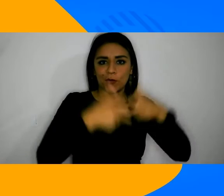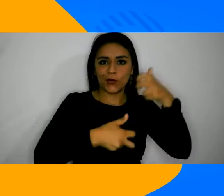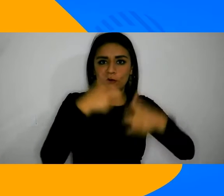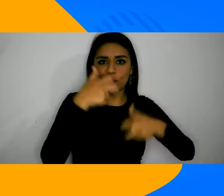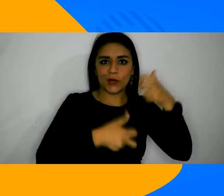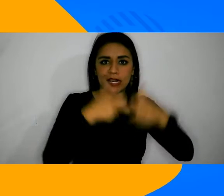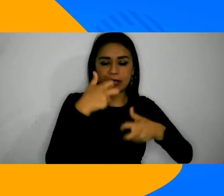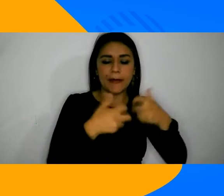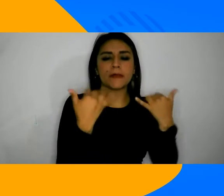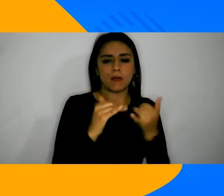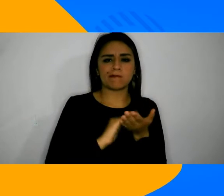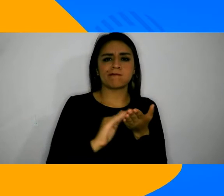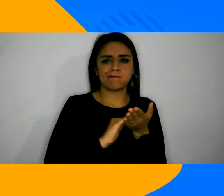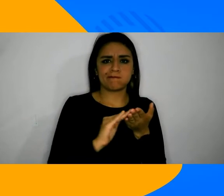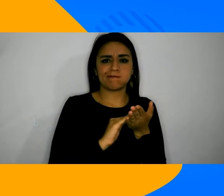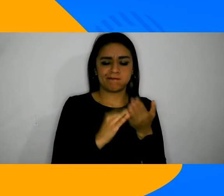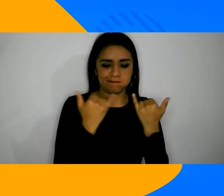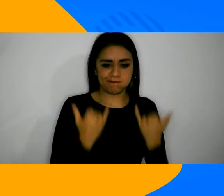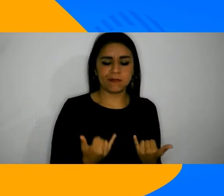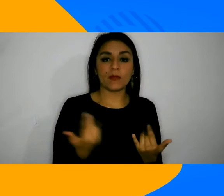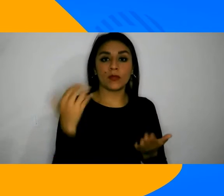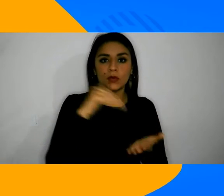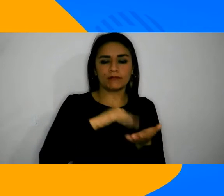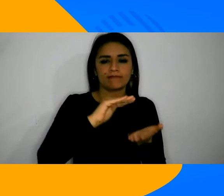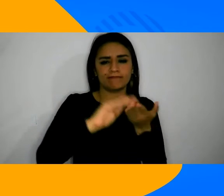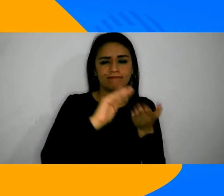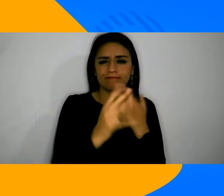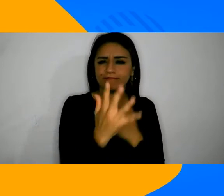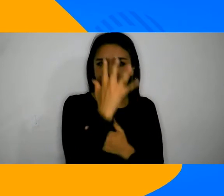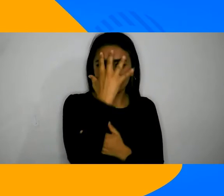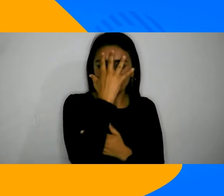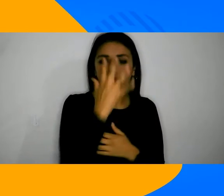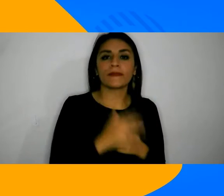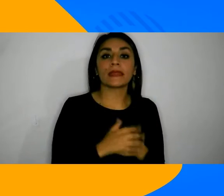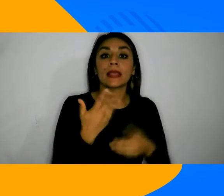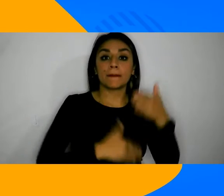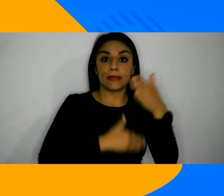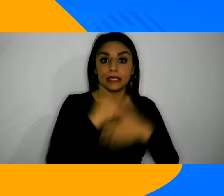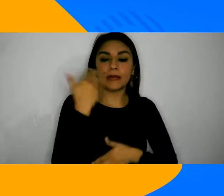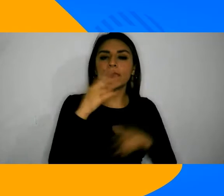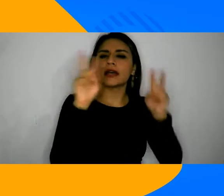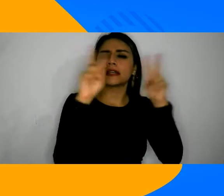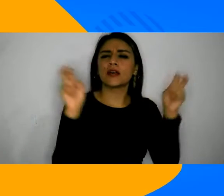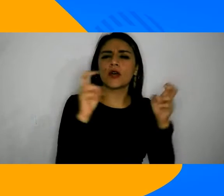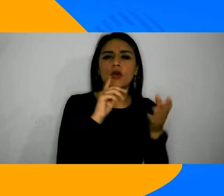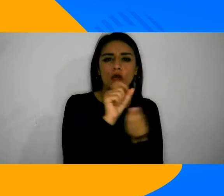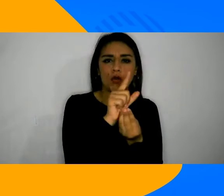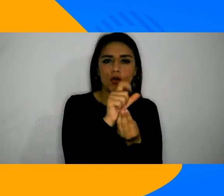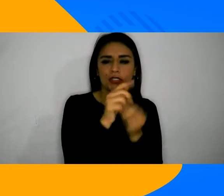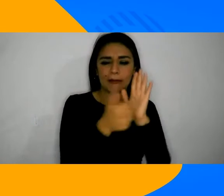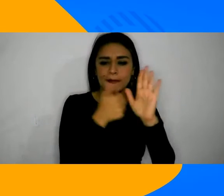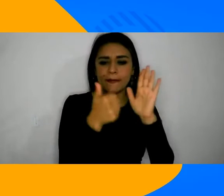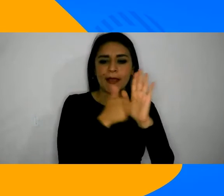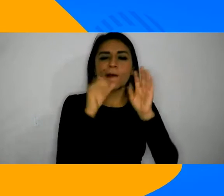ya estamos acá. De nuevo, por favor, disculpas. Empezaremos entonces con nuestra 11ª cátedra.